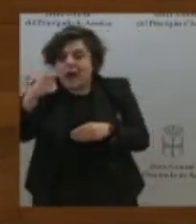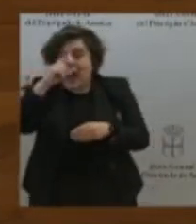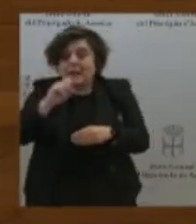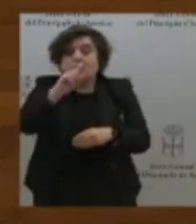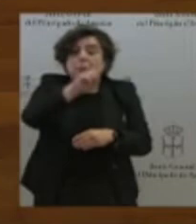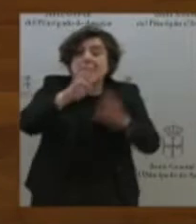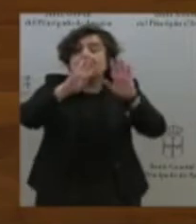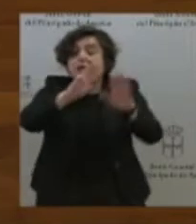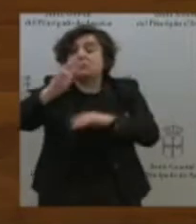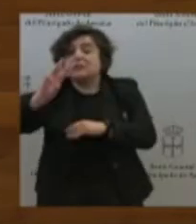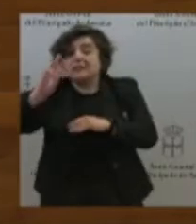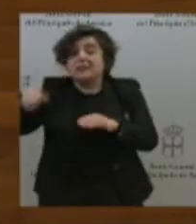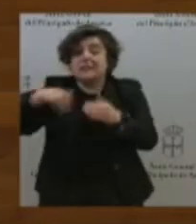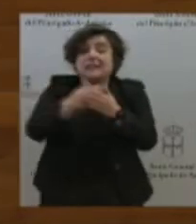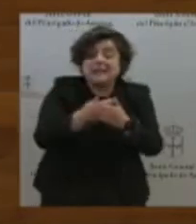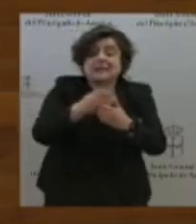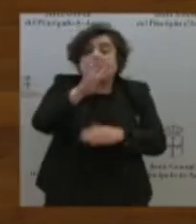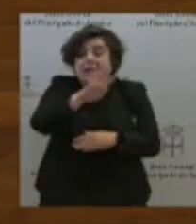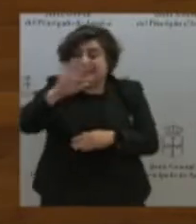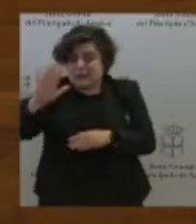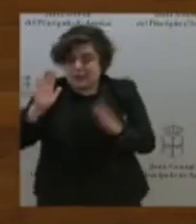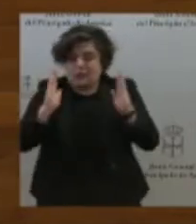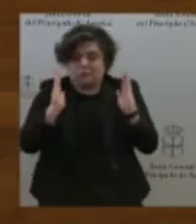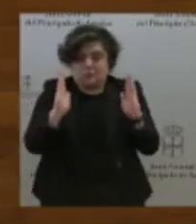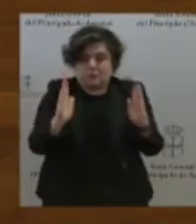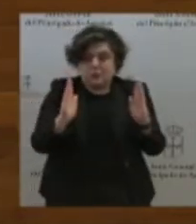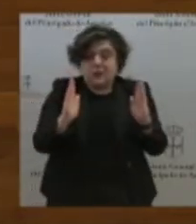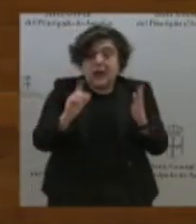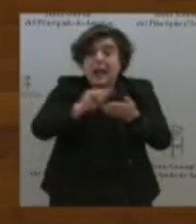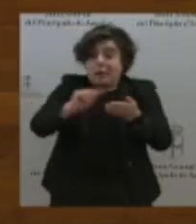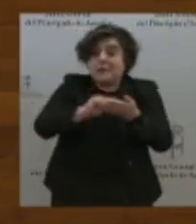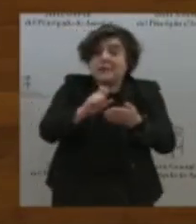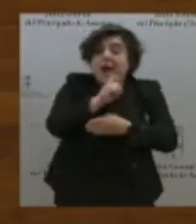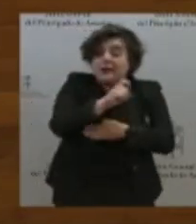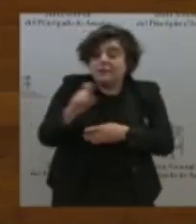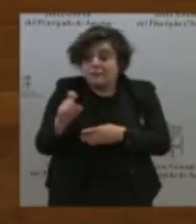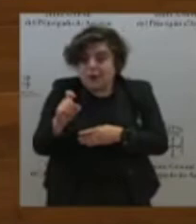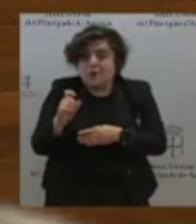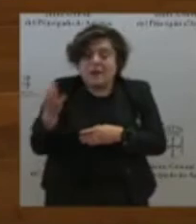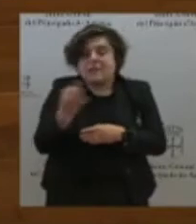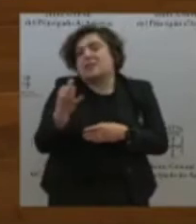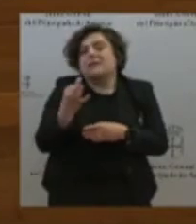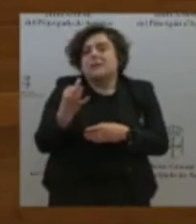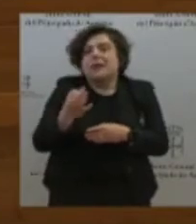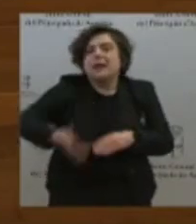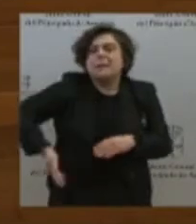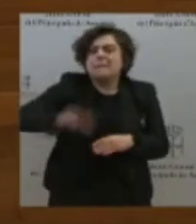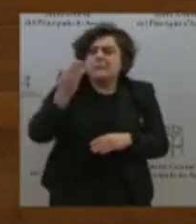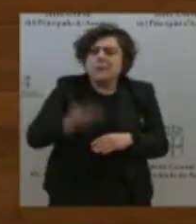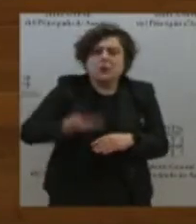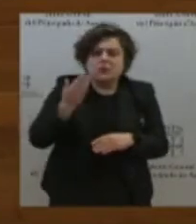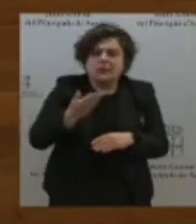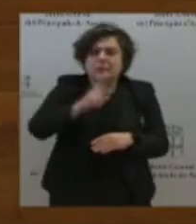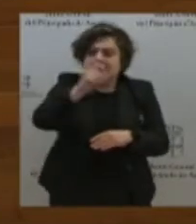1945. Según la propia oficina informa, es generalmente de gran importancia para los sobrevivientes y los familiares y